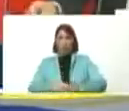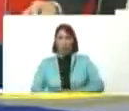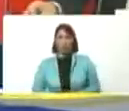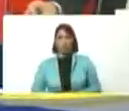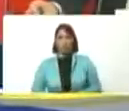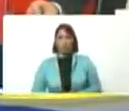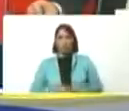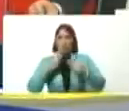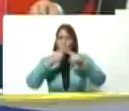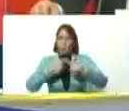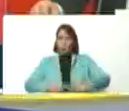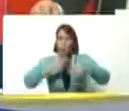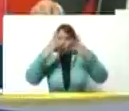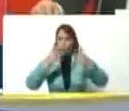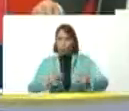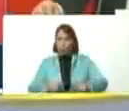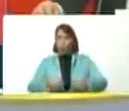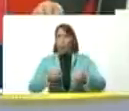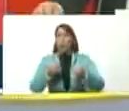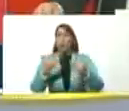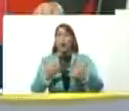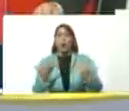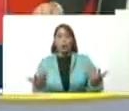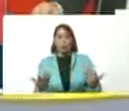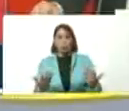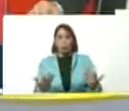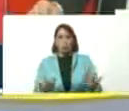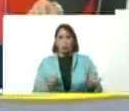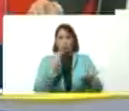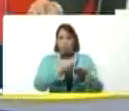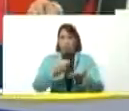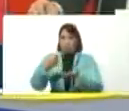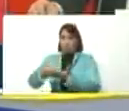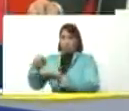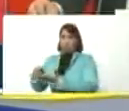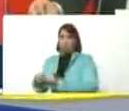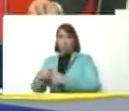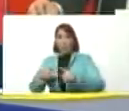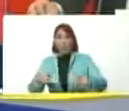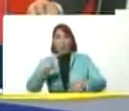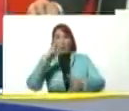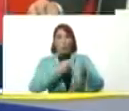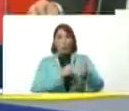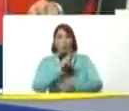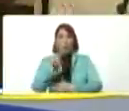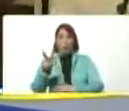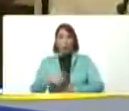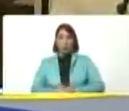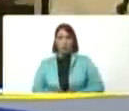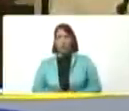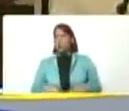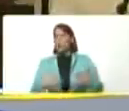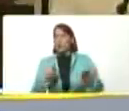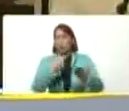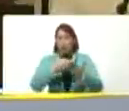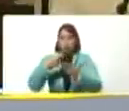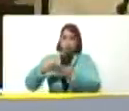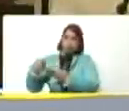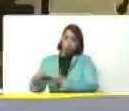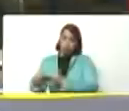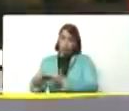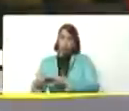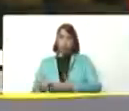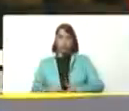Y calcular, Tarek, cuánto van a aportar para el 2022, cuánto van a aportar para